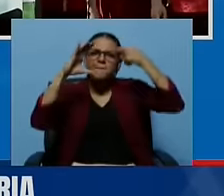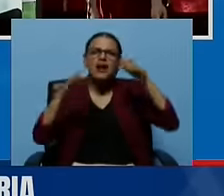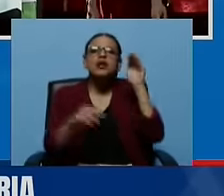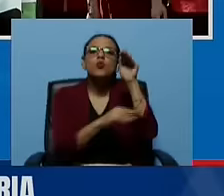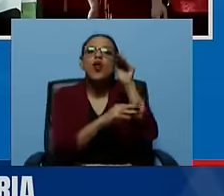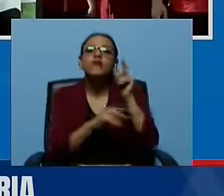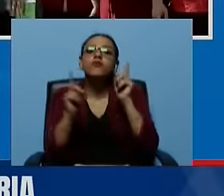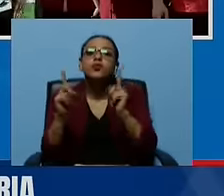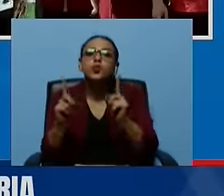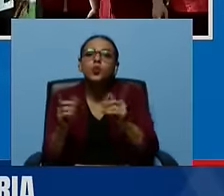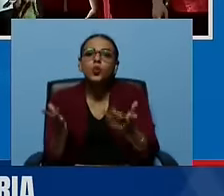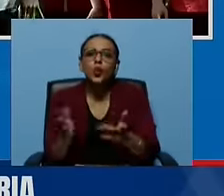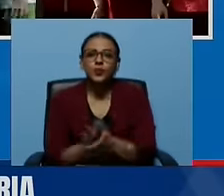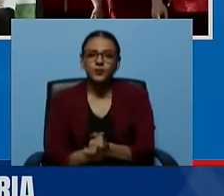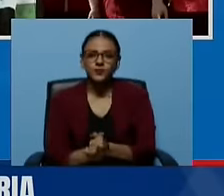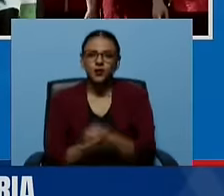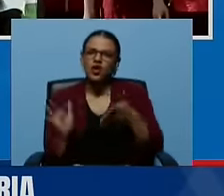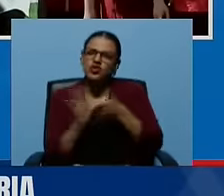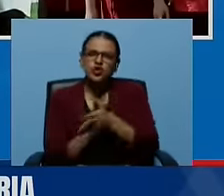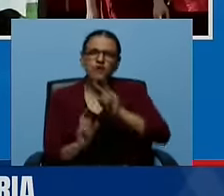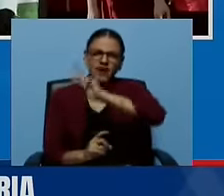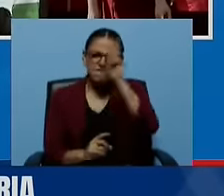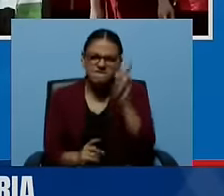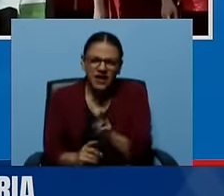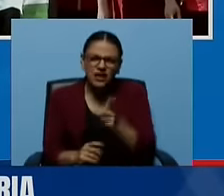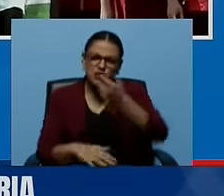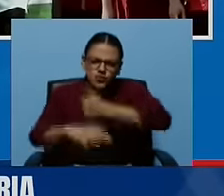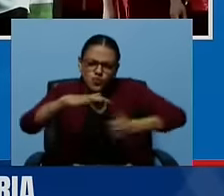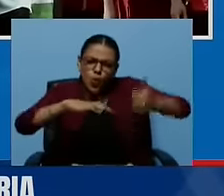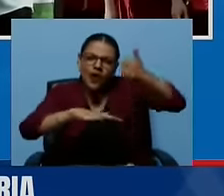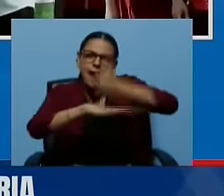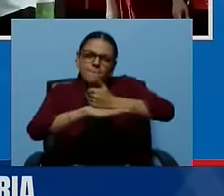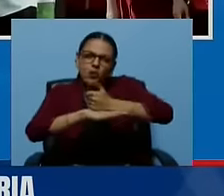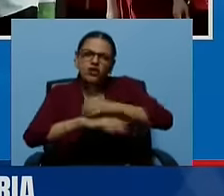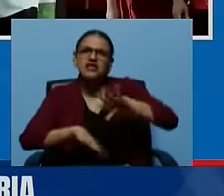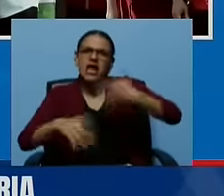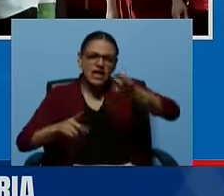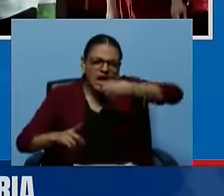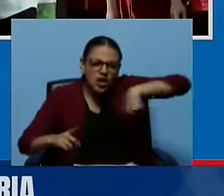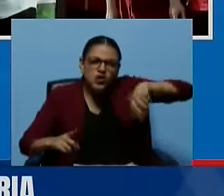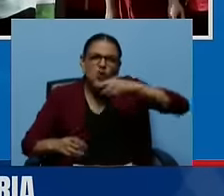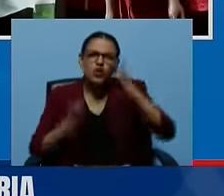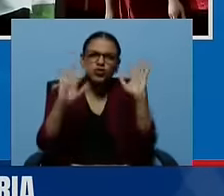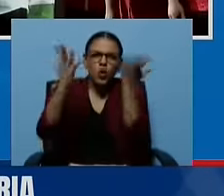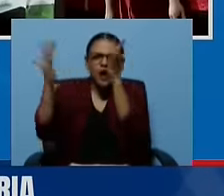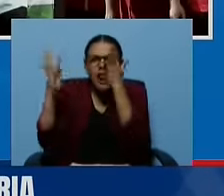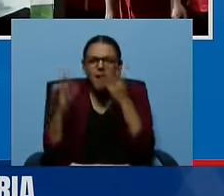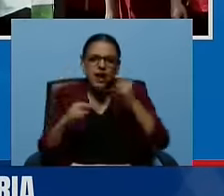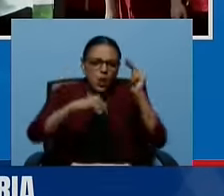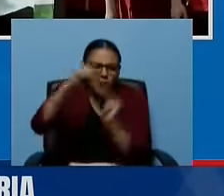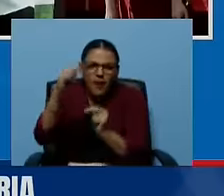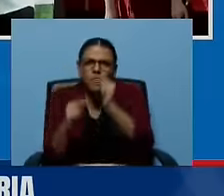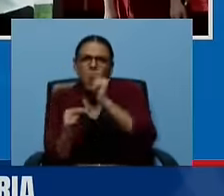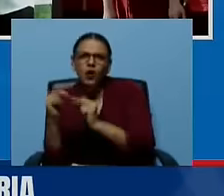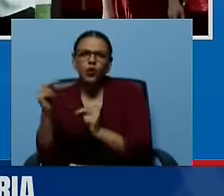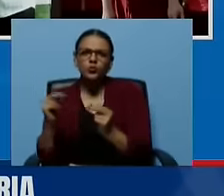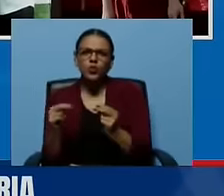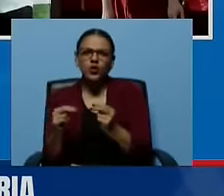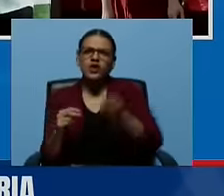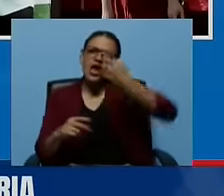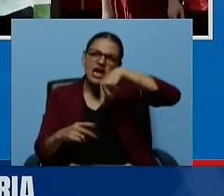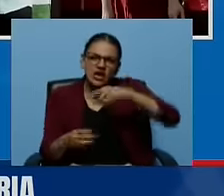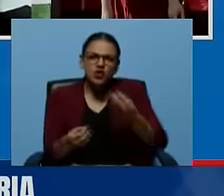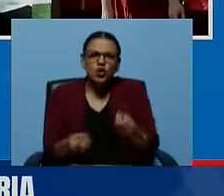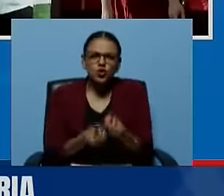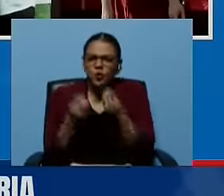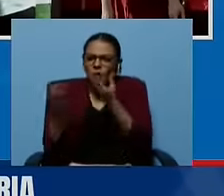futuro, de la Venezuela potencia que nosotros con estas manos vamos a construir y le vamos